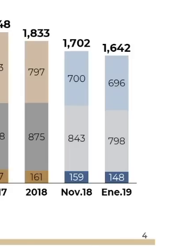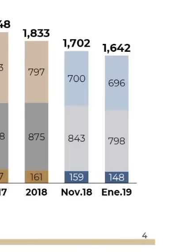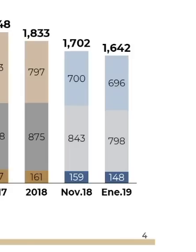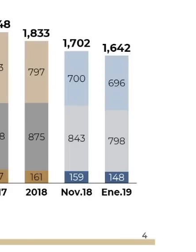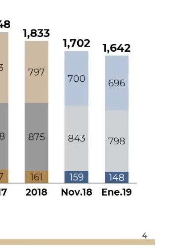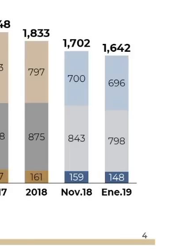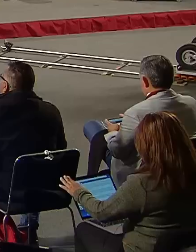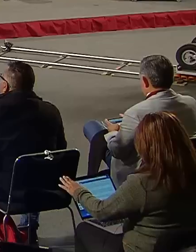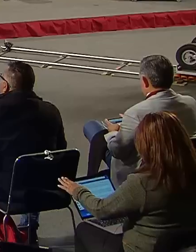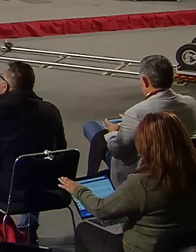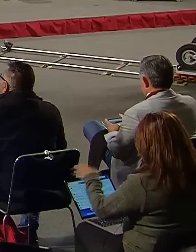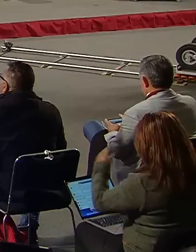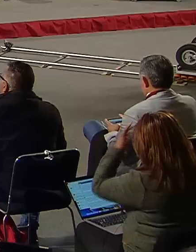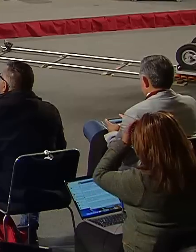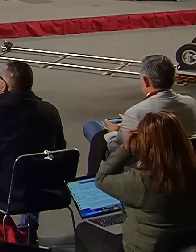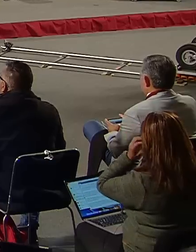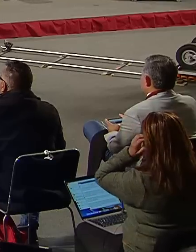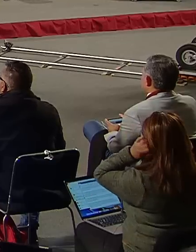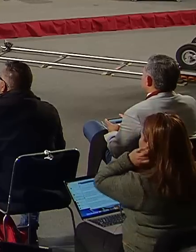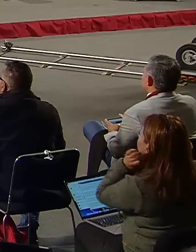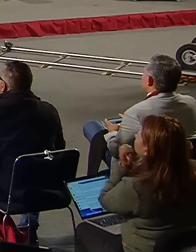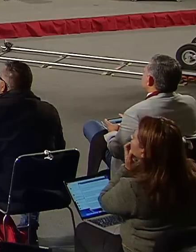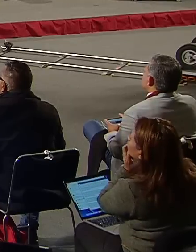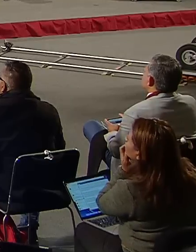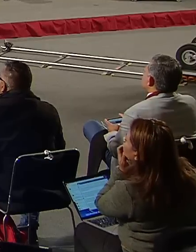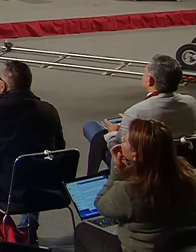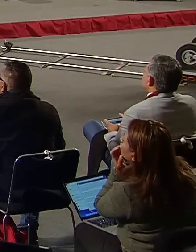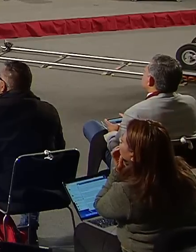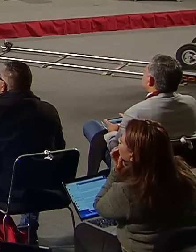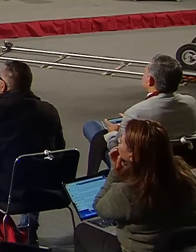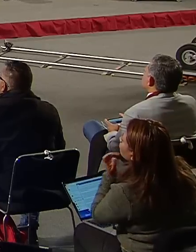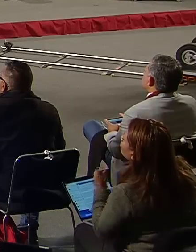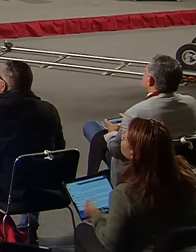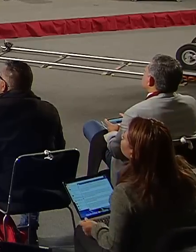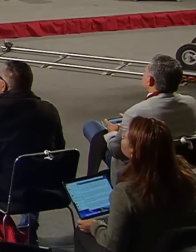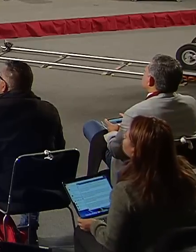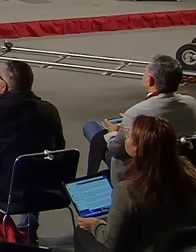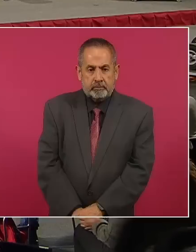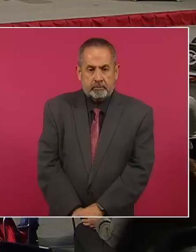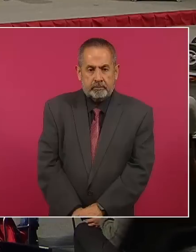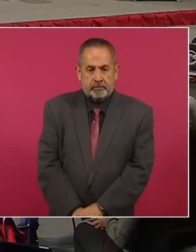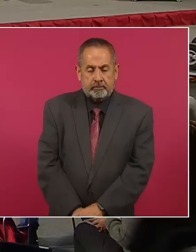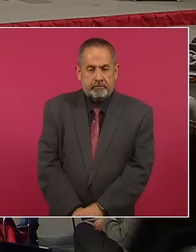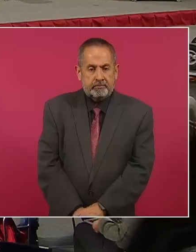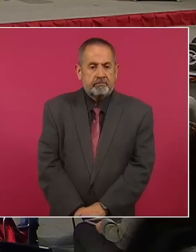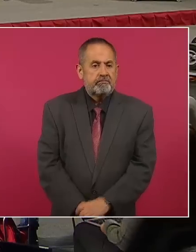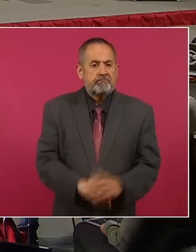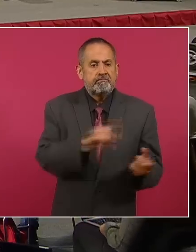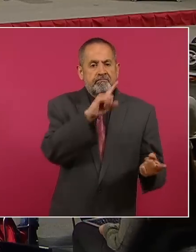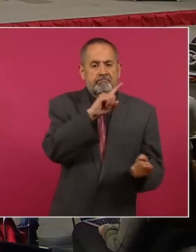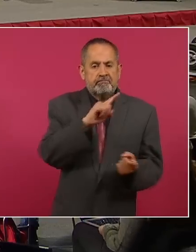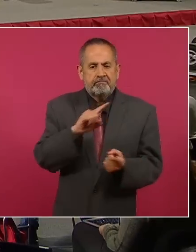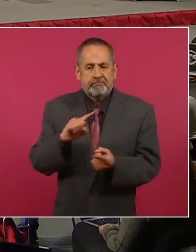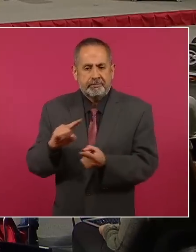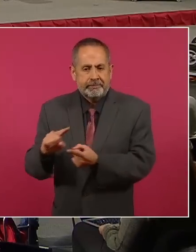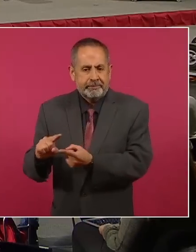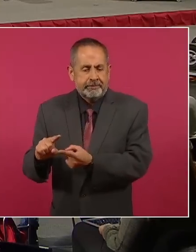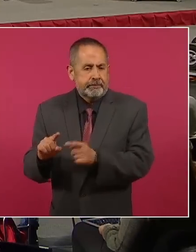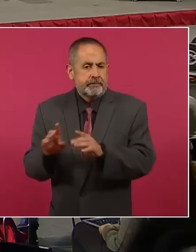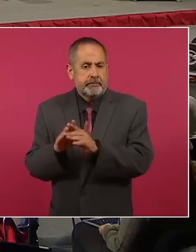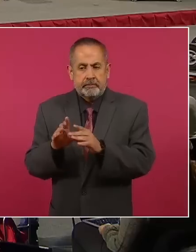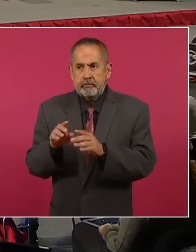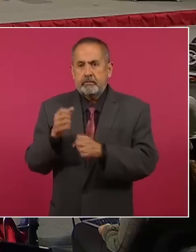luego de manera dramática cómo va cayendo Cantarell hasta llegar a niveles en